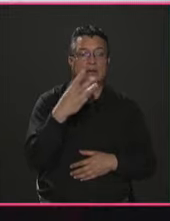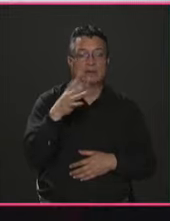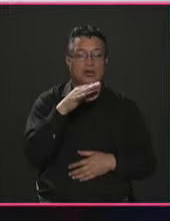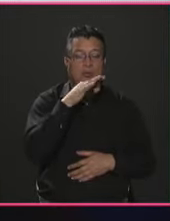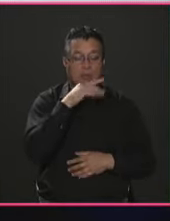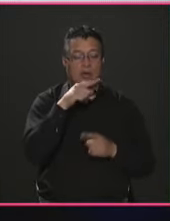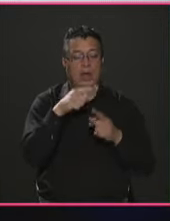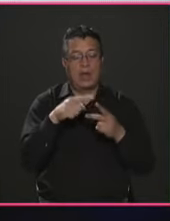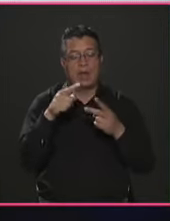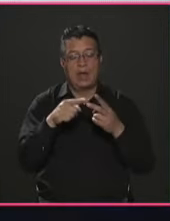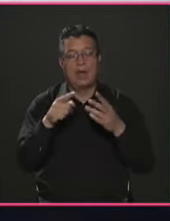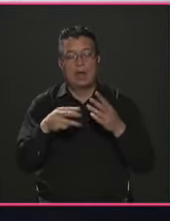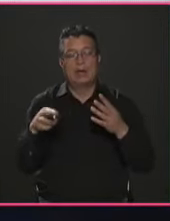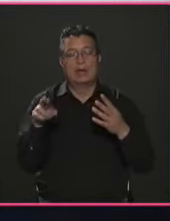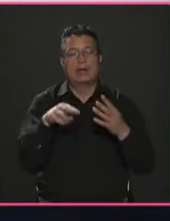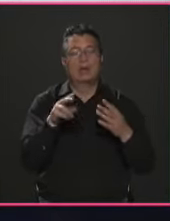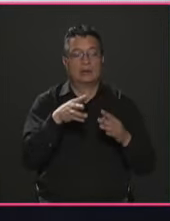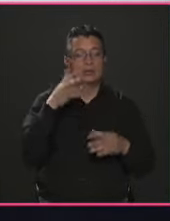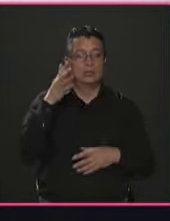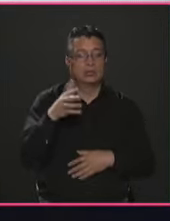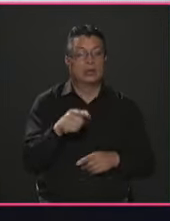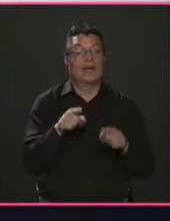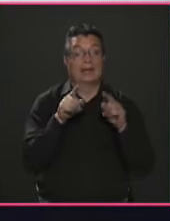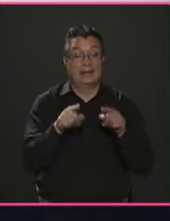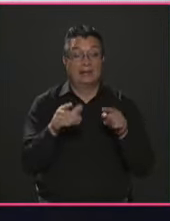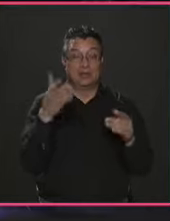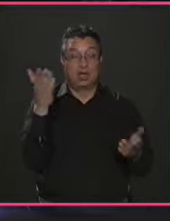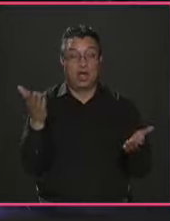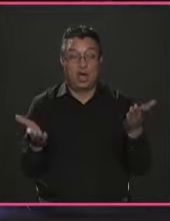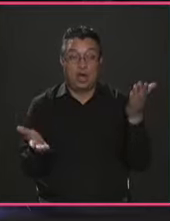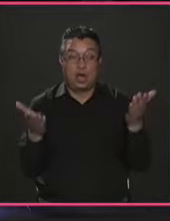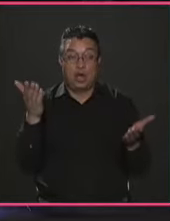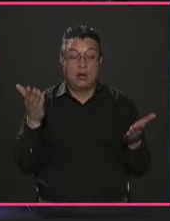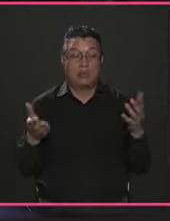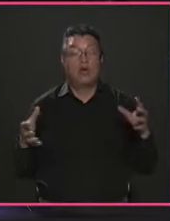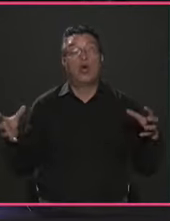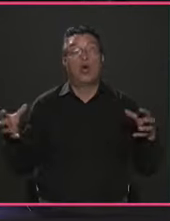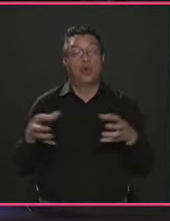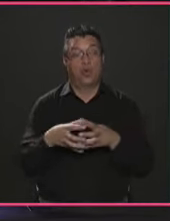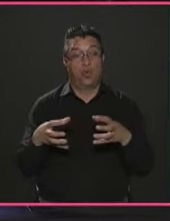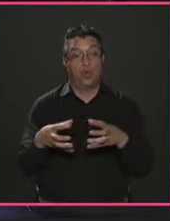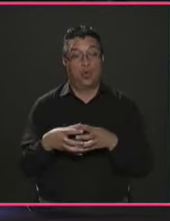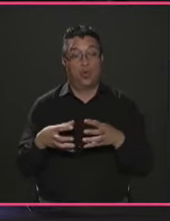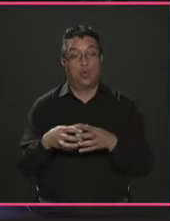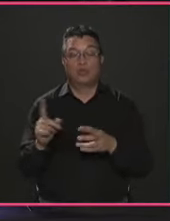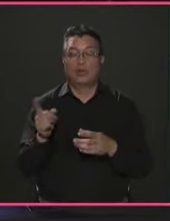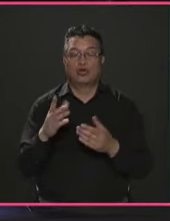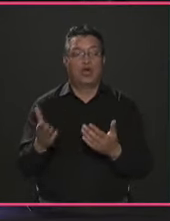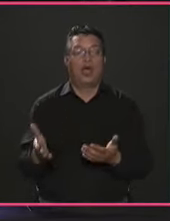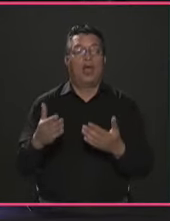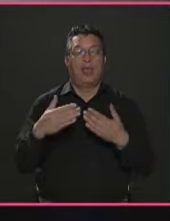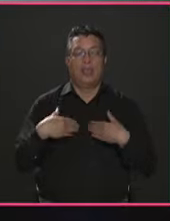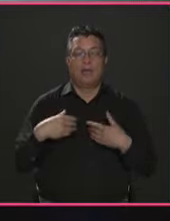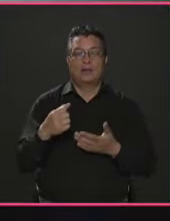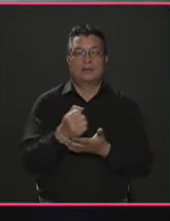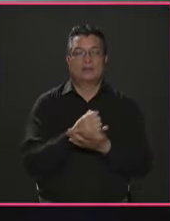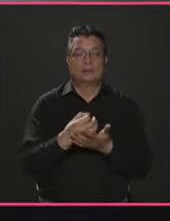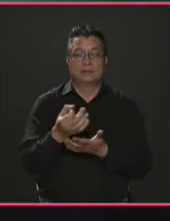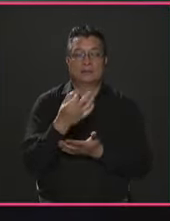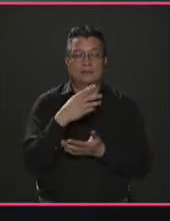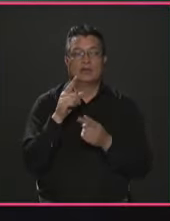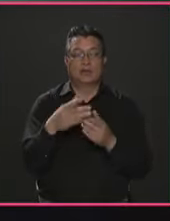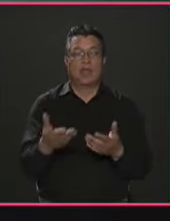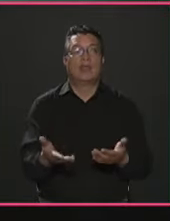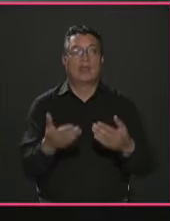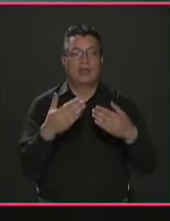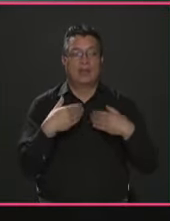cada sesión Y eso lo comparamos con el grupo que no recibía este tratamiento sino que recibía el